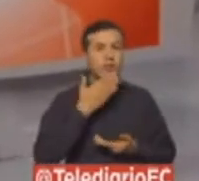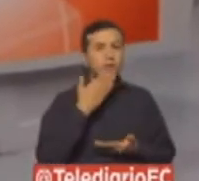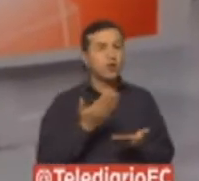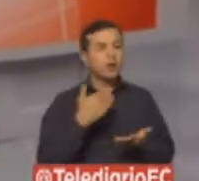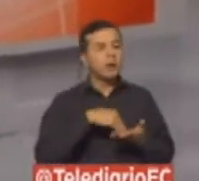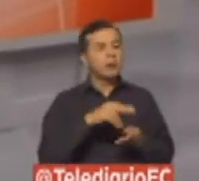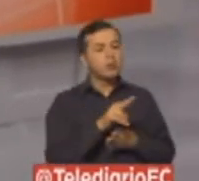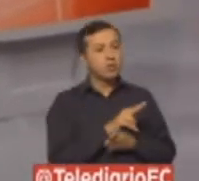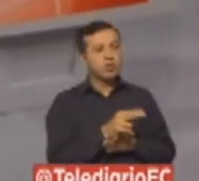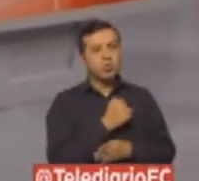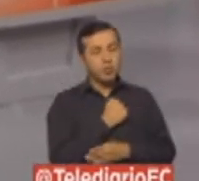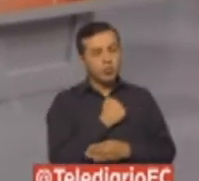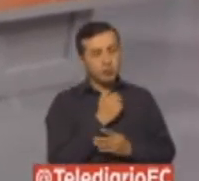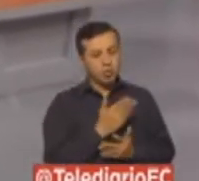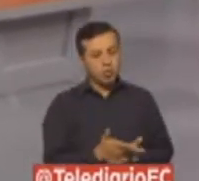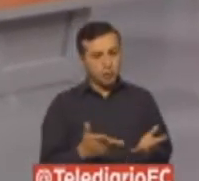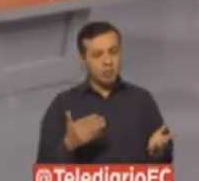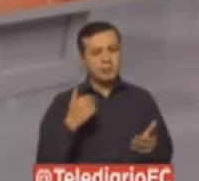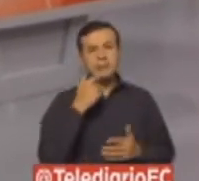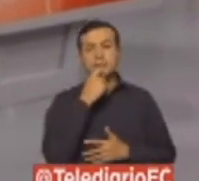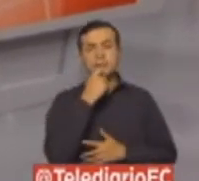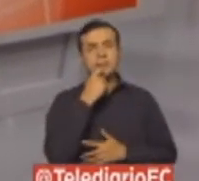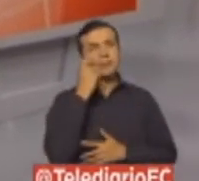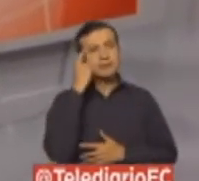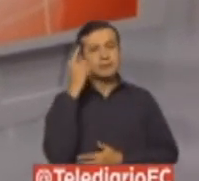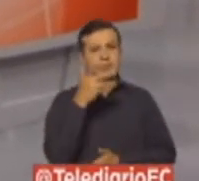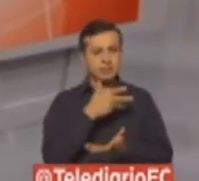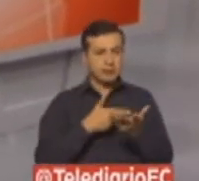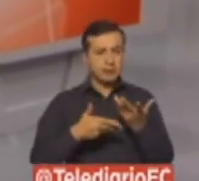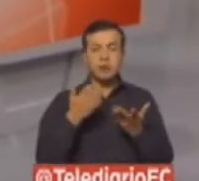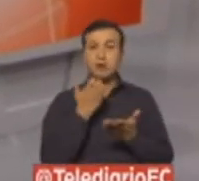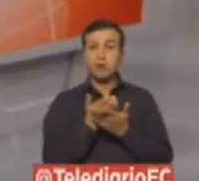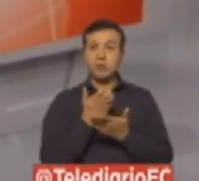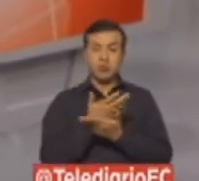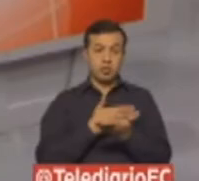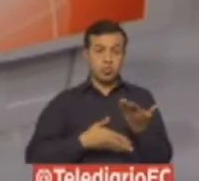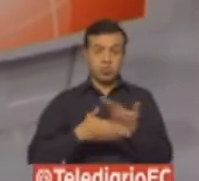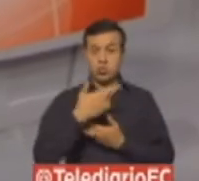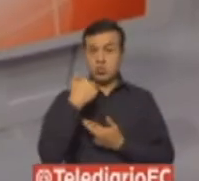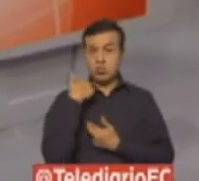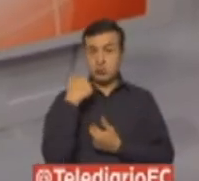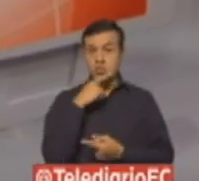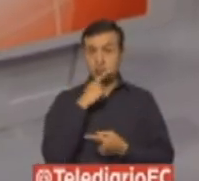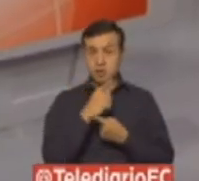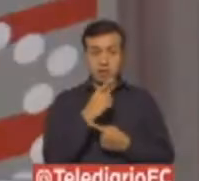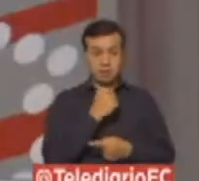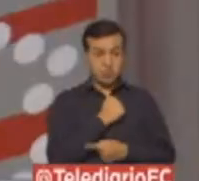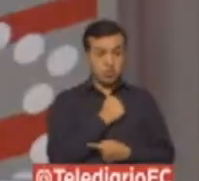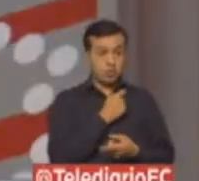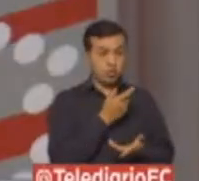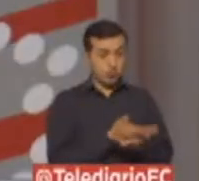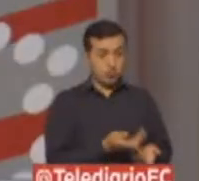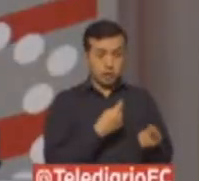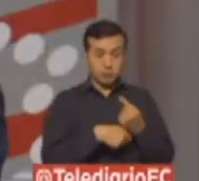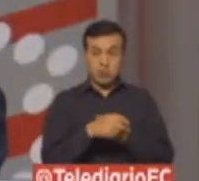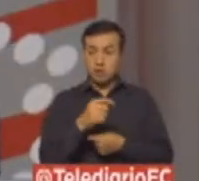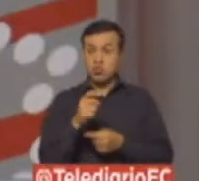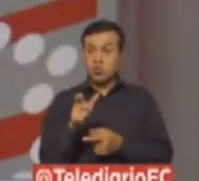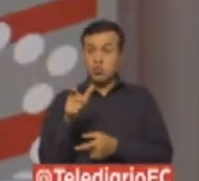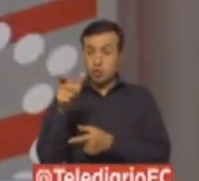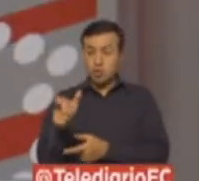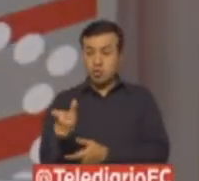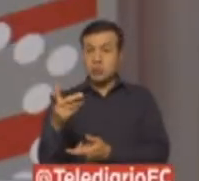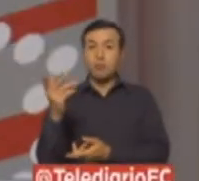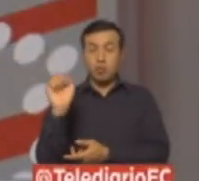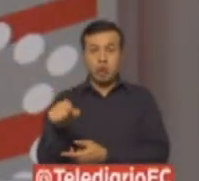reducir reciclar y generar un círculo que se llama economía circular de responsabilidad por la crisis que se vive este aumento en materias en